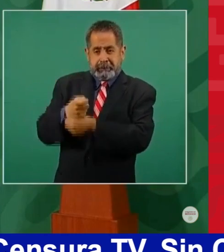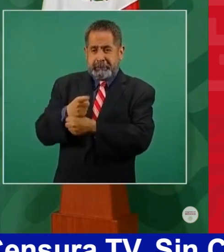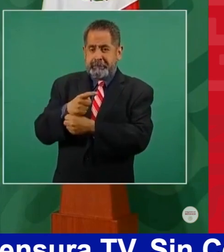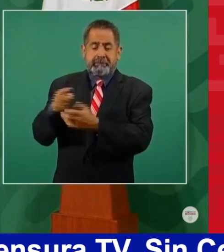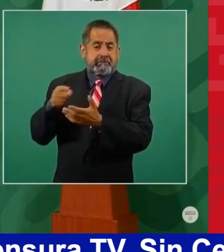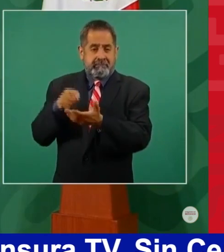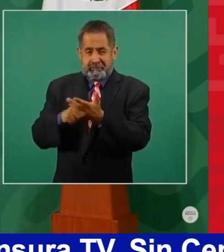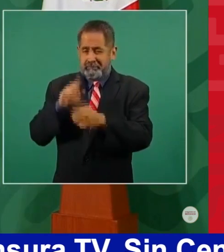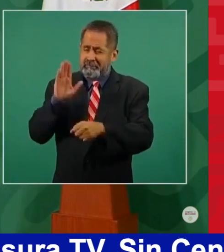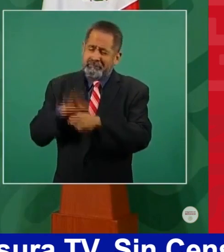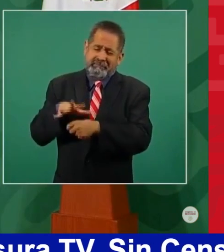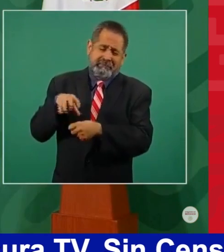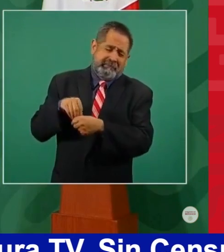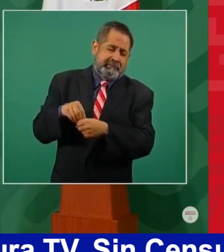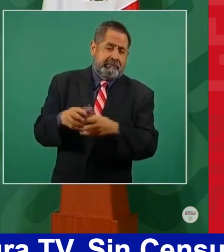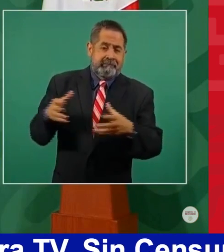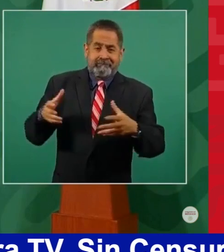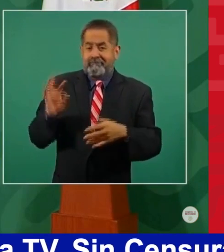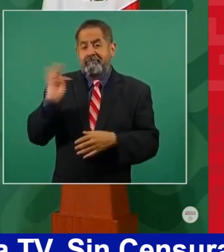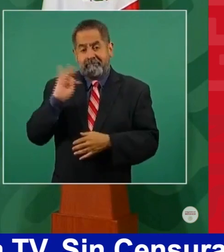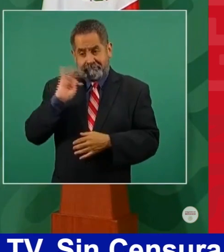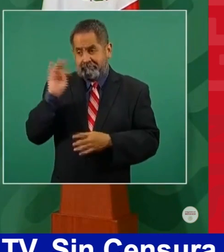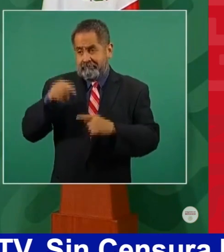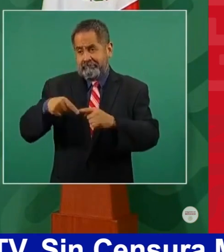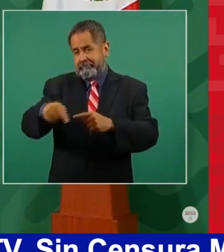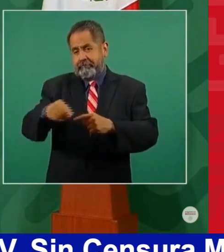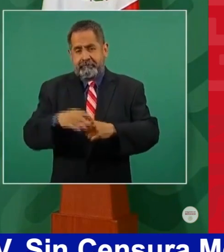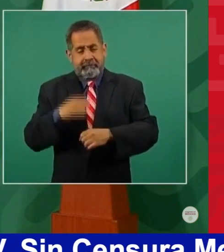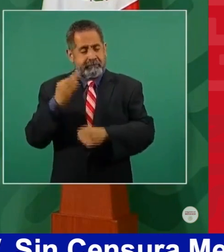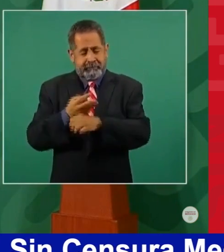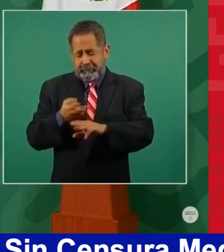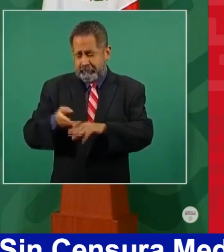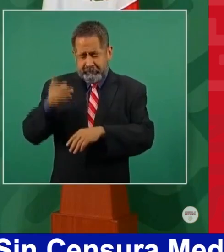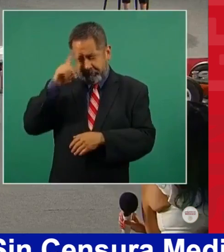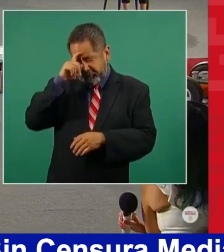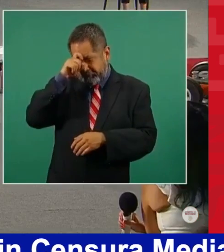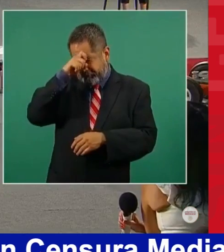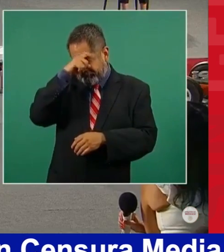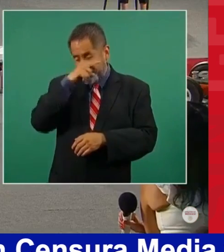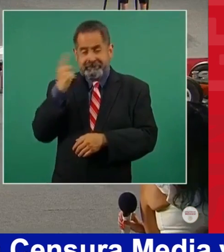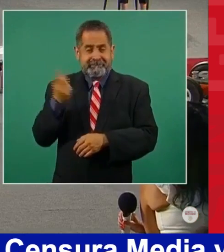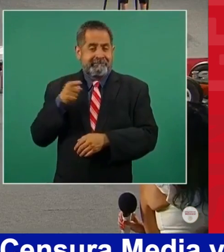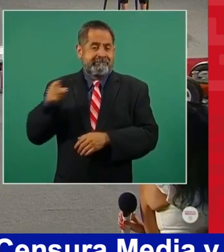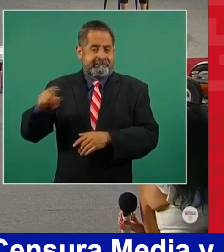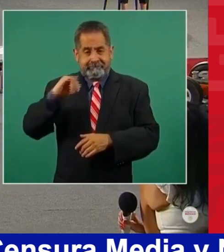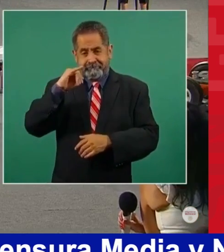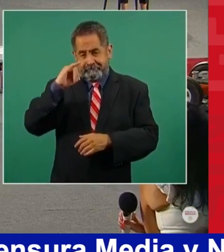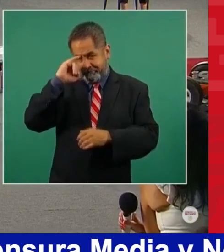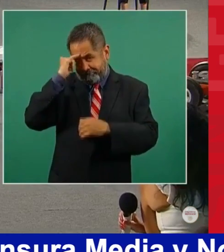Entonces ahora están pasando por una situación difícil.